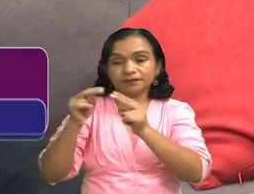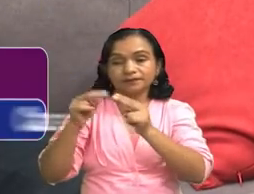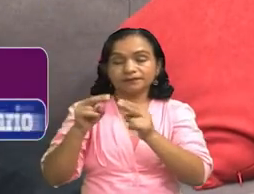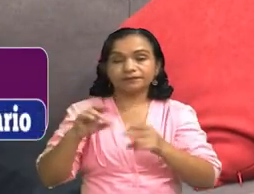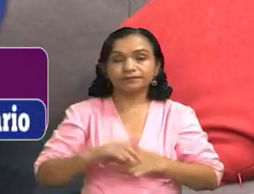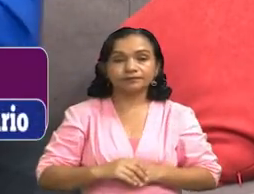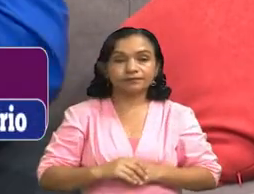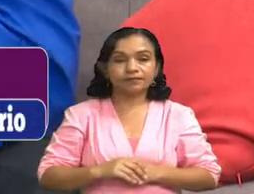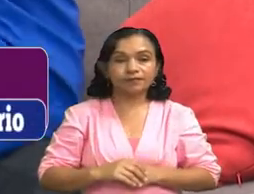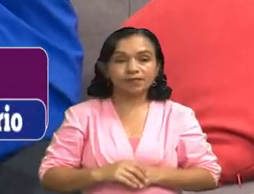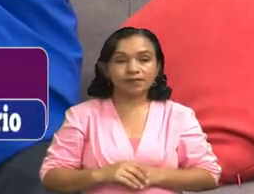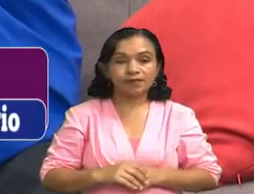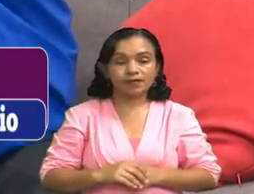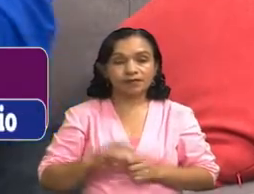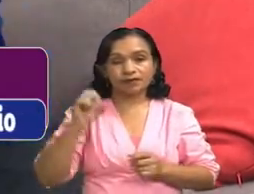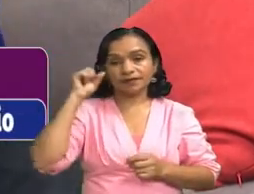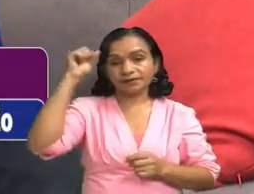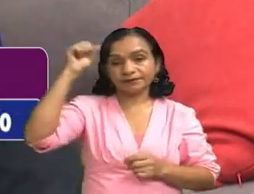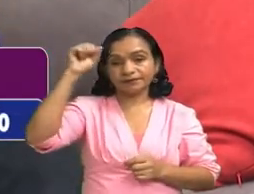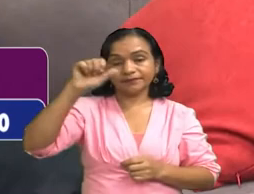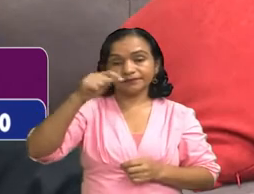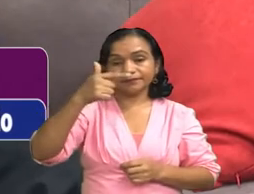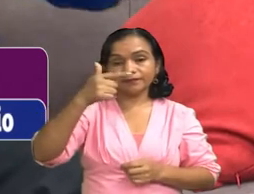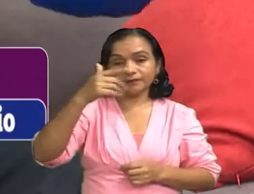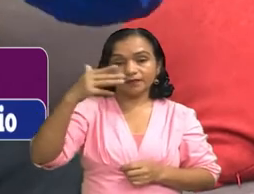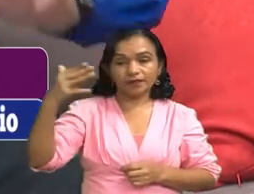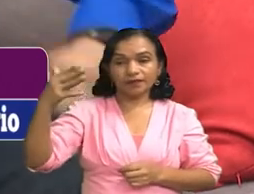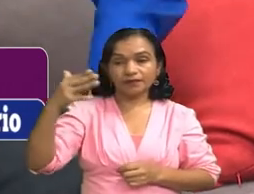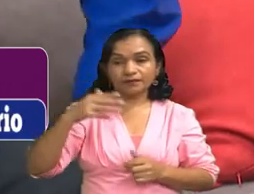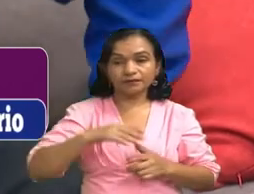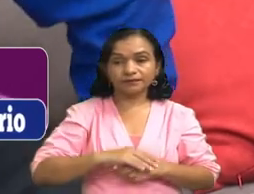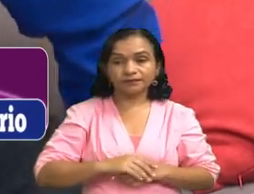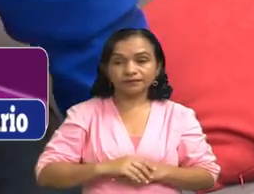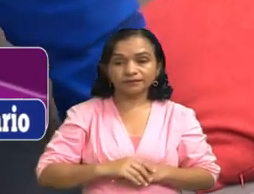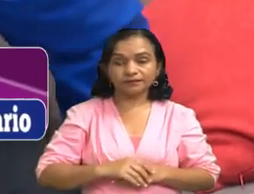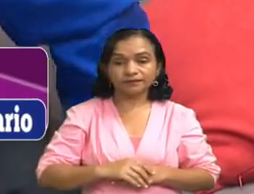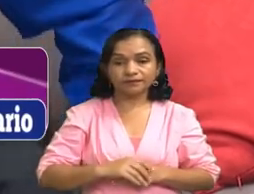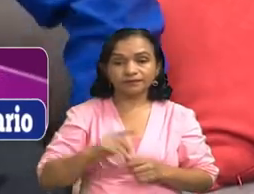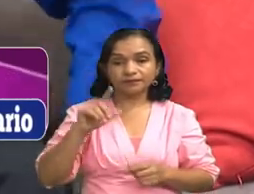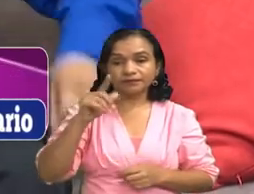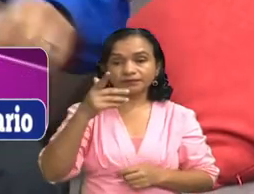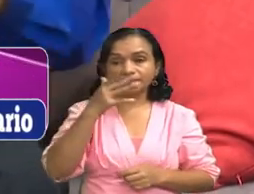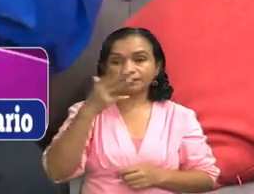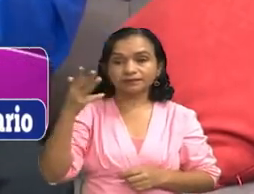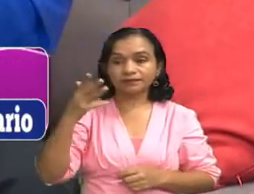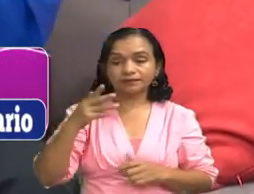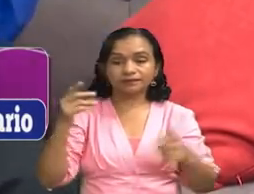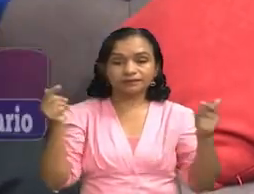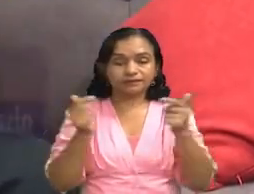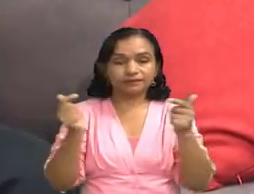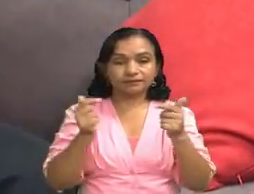Se triunfa en el 79, porque ahí venía yo también, porque estaba chavalón, en la guerrilla.